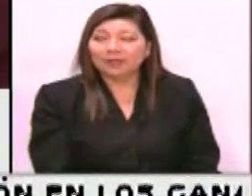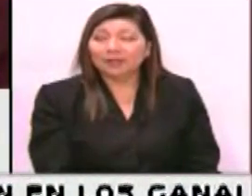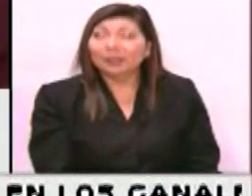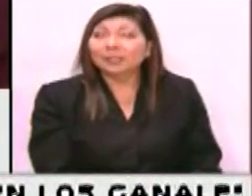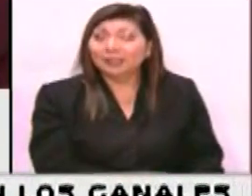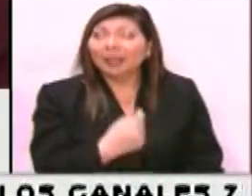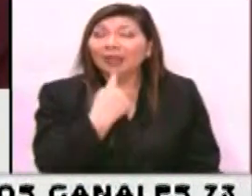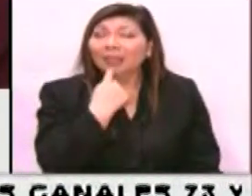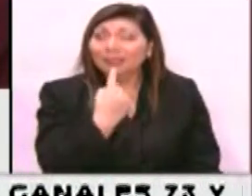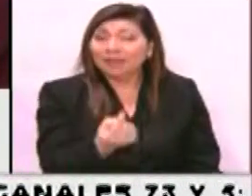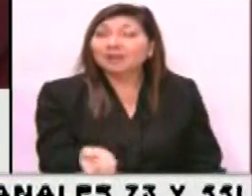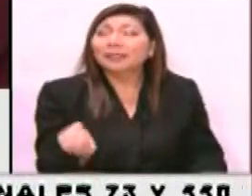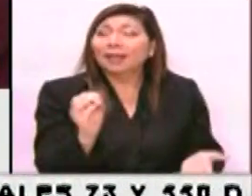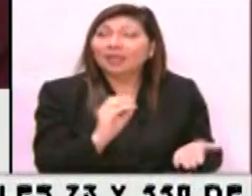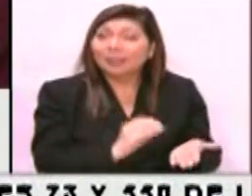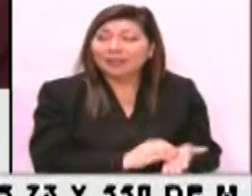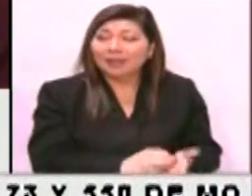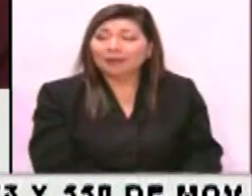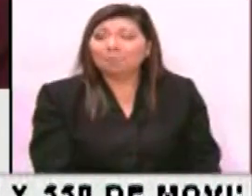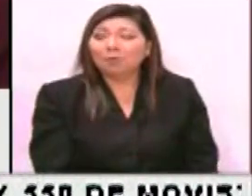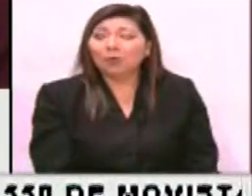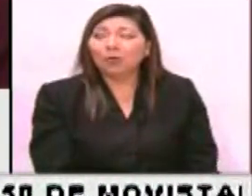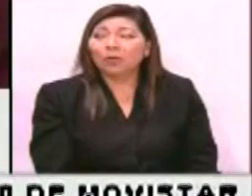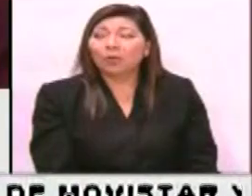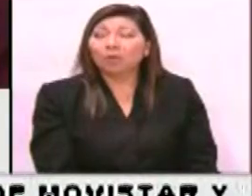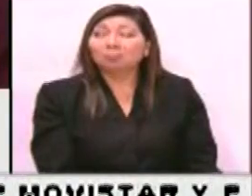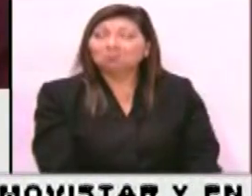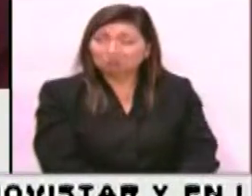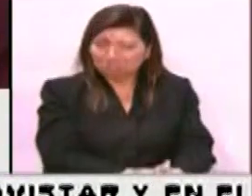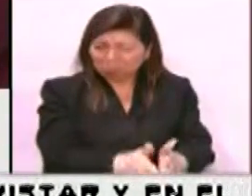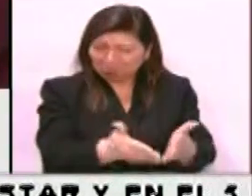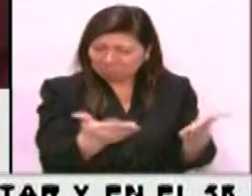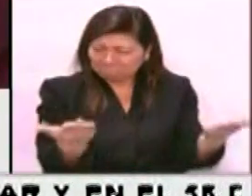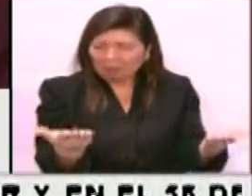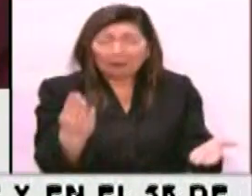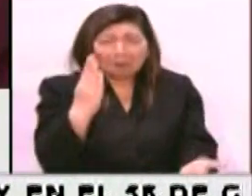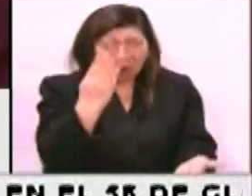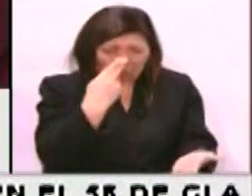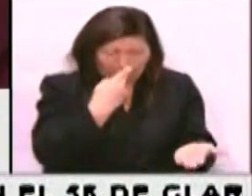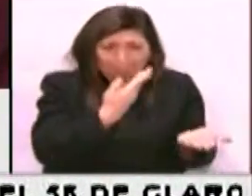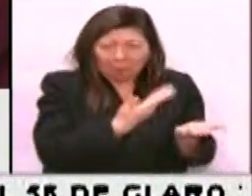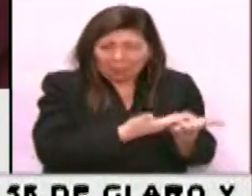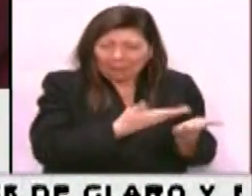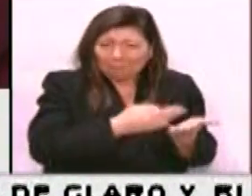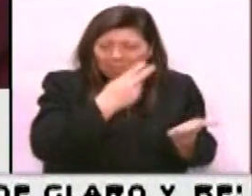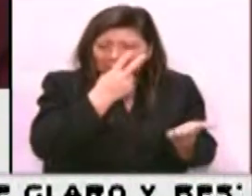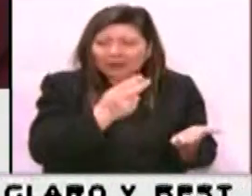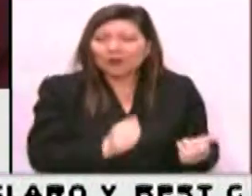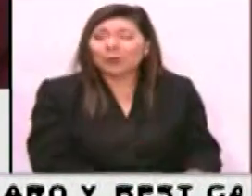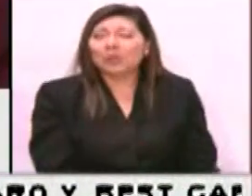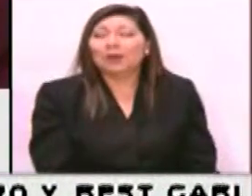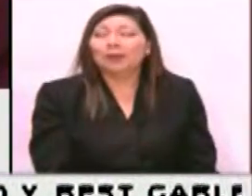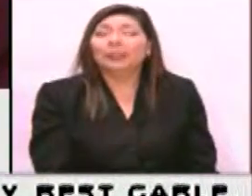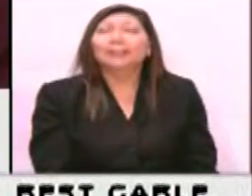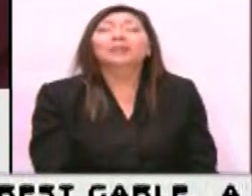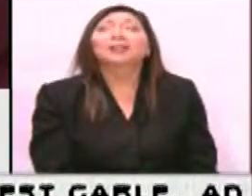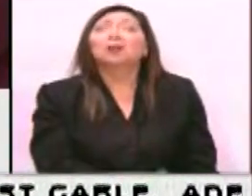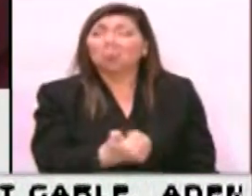sino que dice, además, yo abro mis cuentas bancarias en el Perú y en el